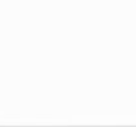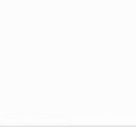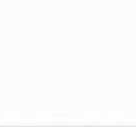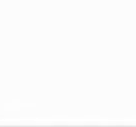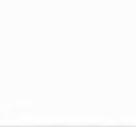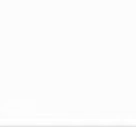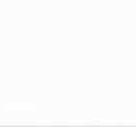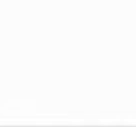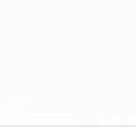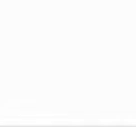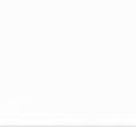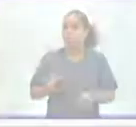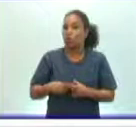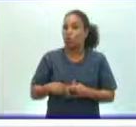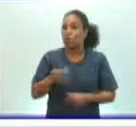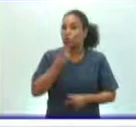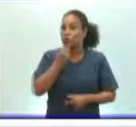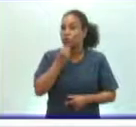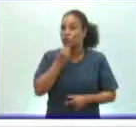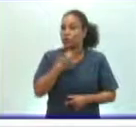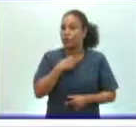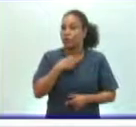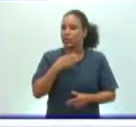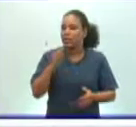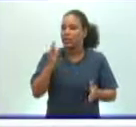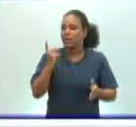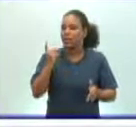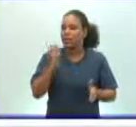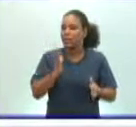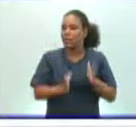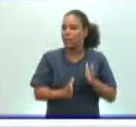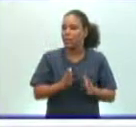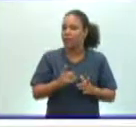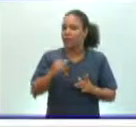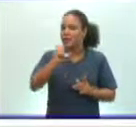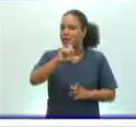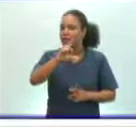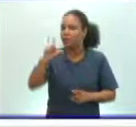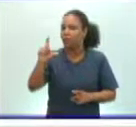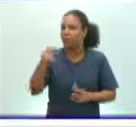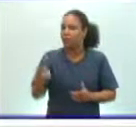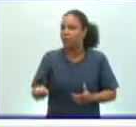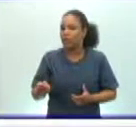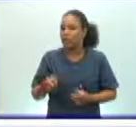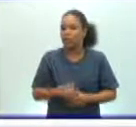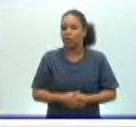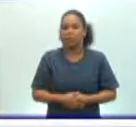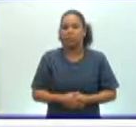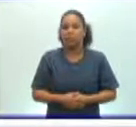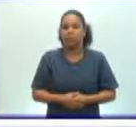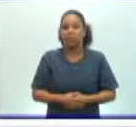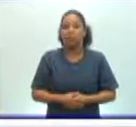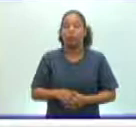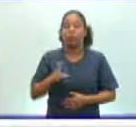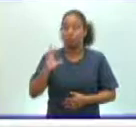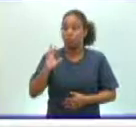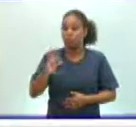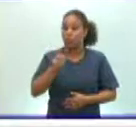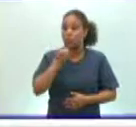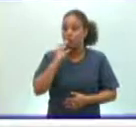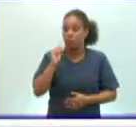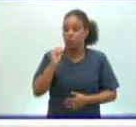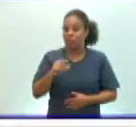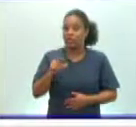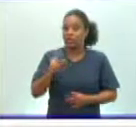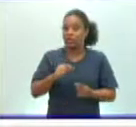¿Qué otra posibilidad tiene la primera parte del teorema? También podemos hablar del segmento AC, que es